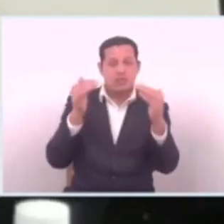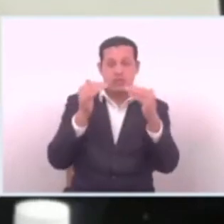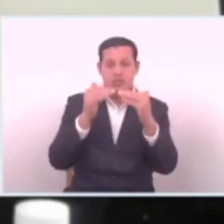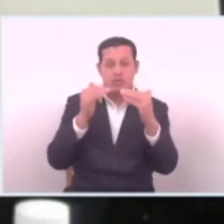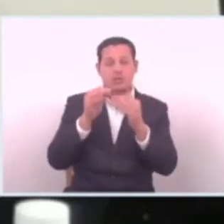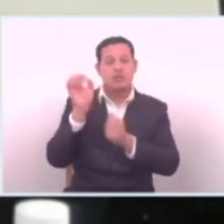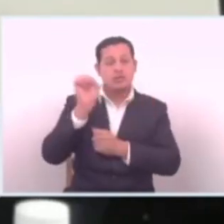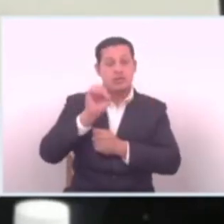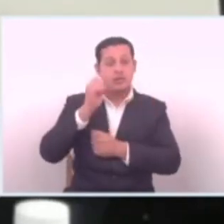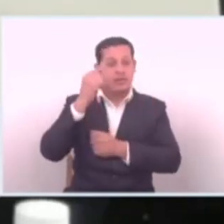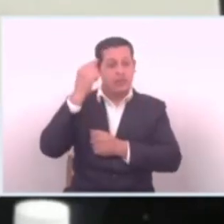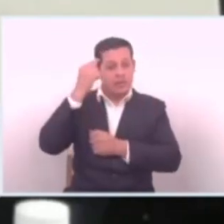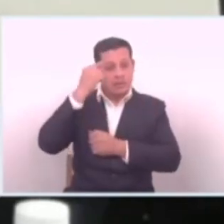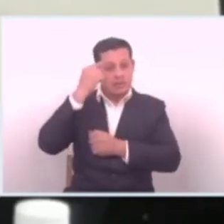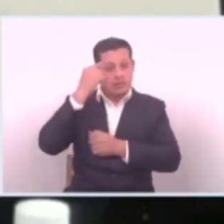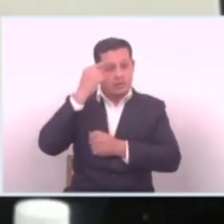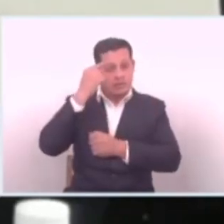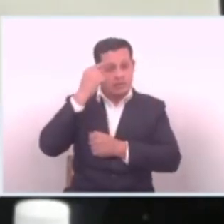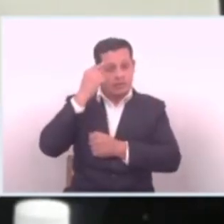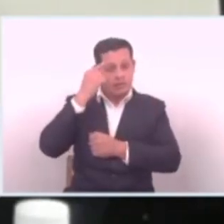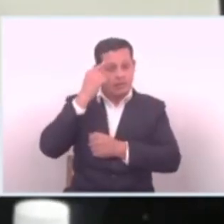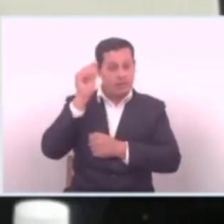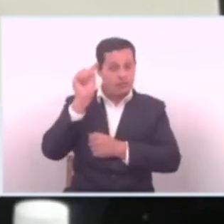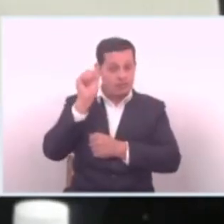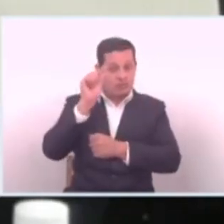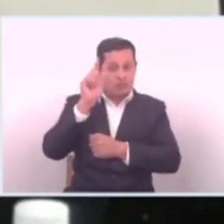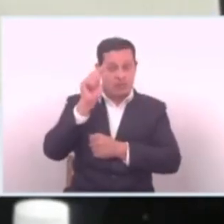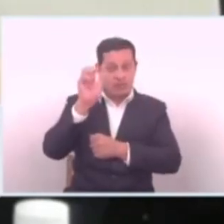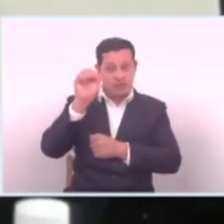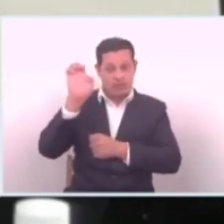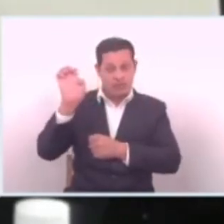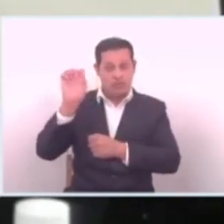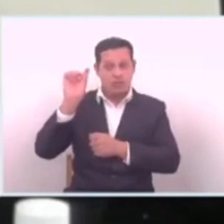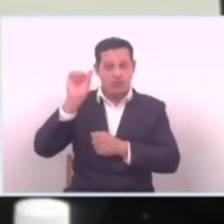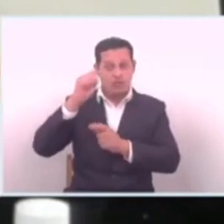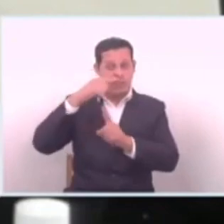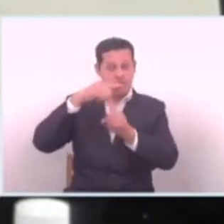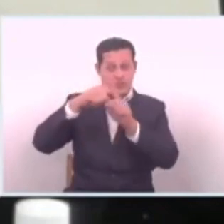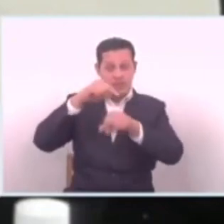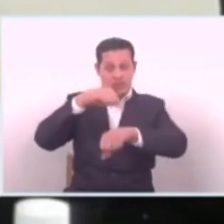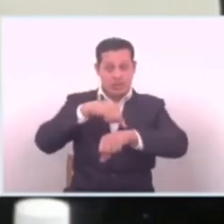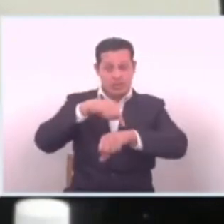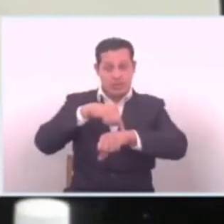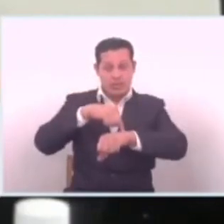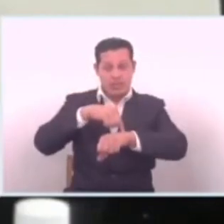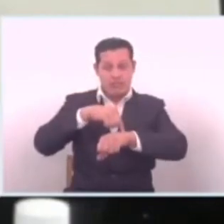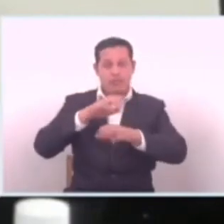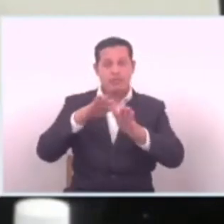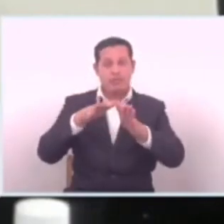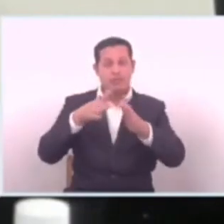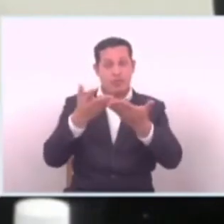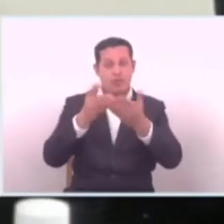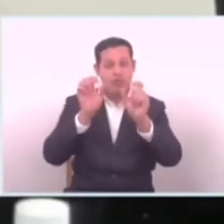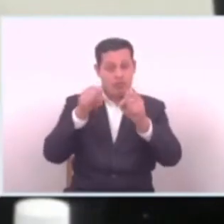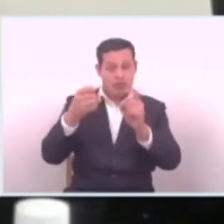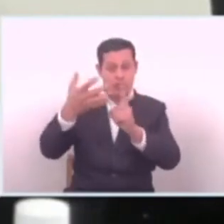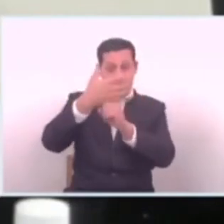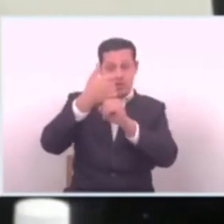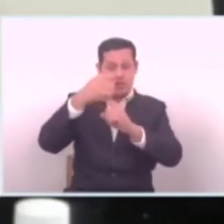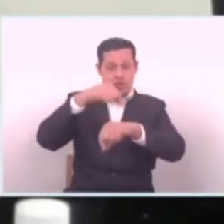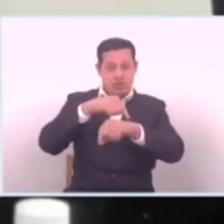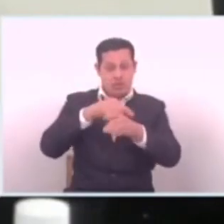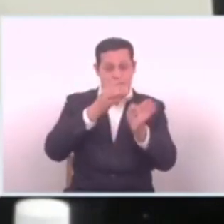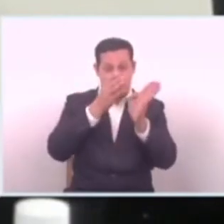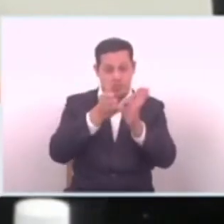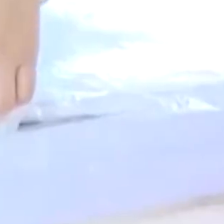sí consideramos que es pertinente como tribunal supremo electoral que se les dé un plazo para efectos de que puedan tener ese tiempo